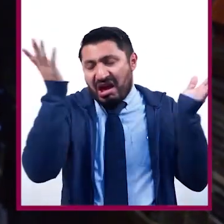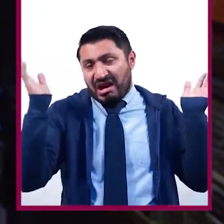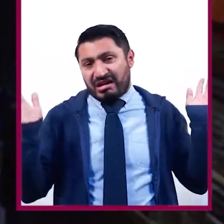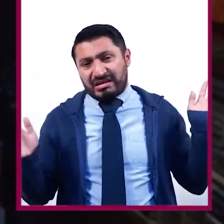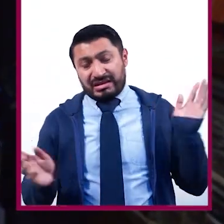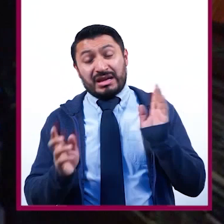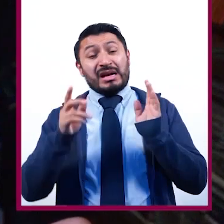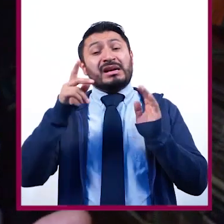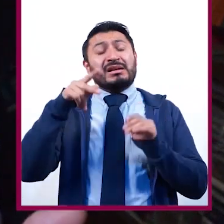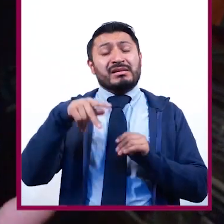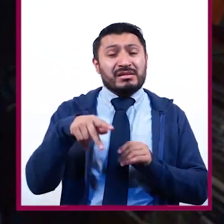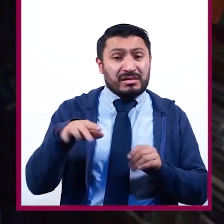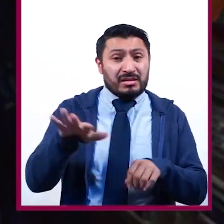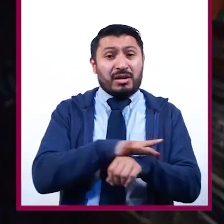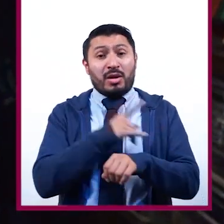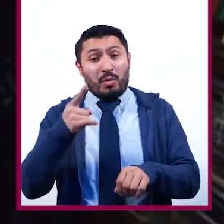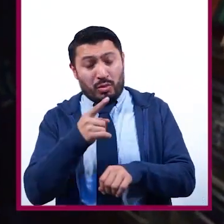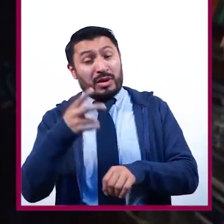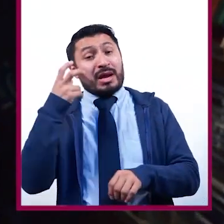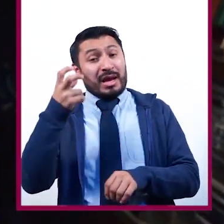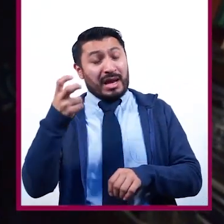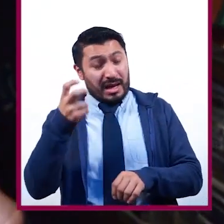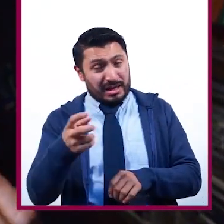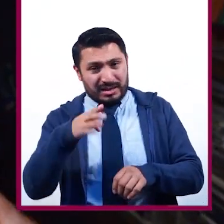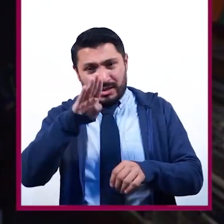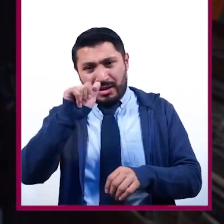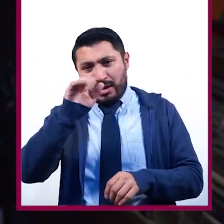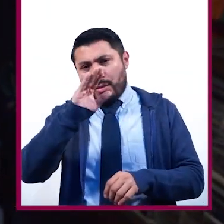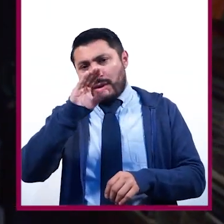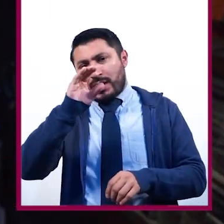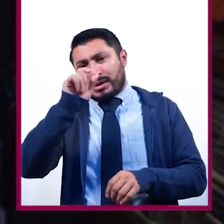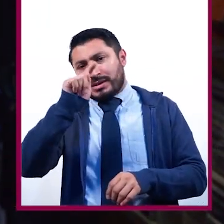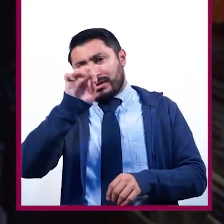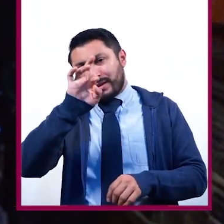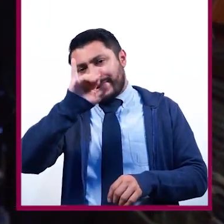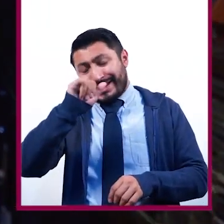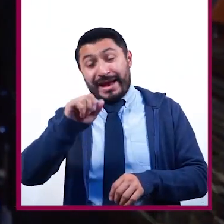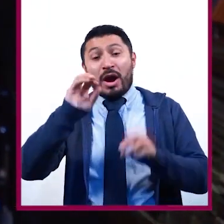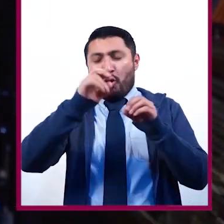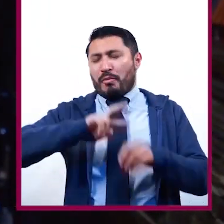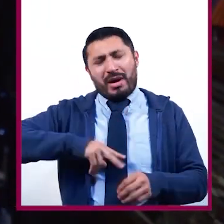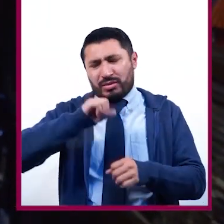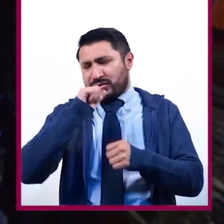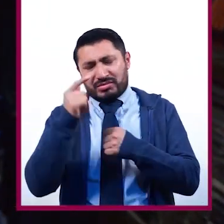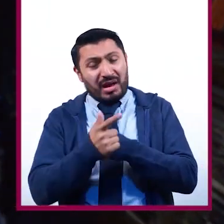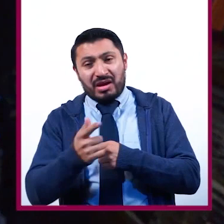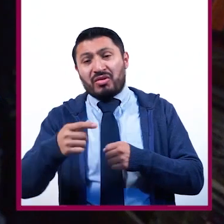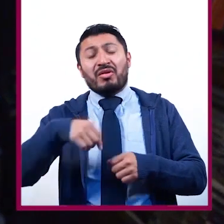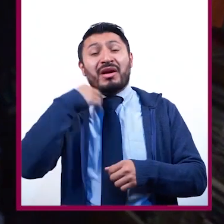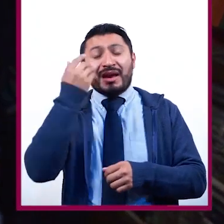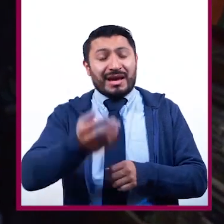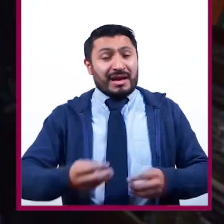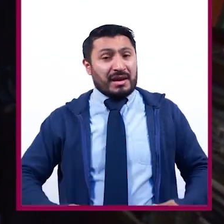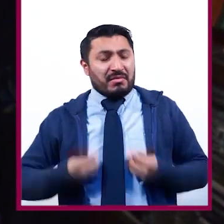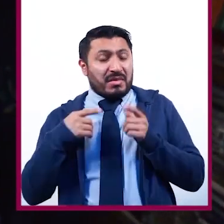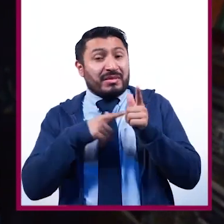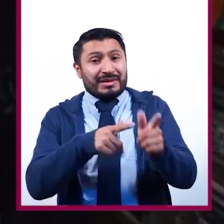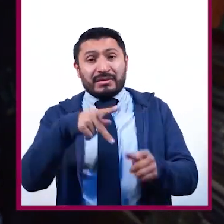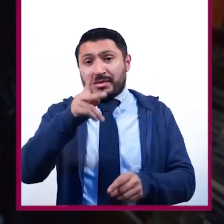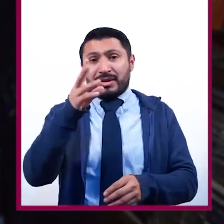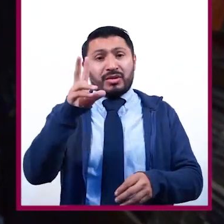Lo que ese ser quiere es perpetuarse, pero no todos los seres conviven